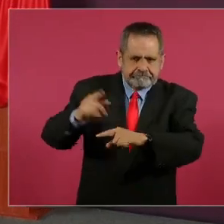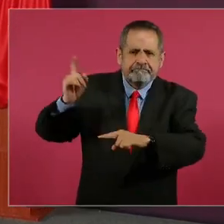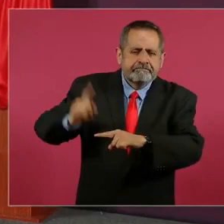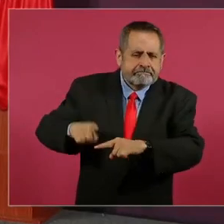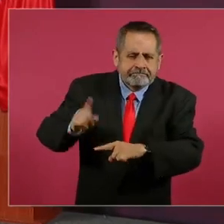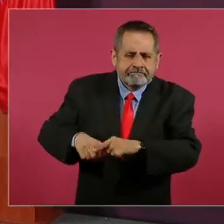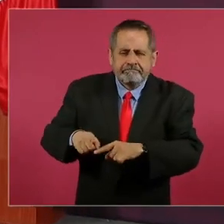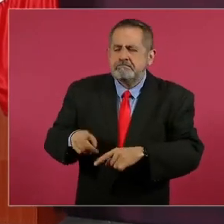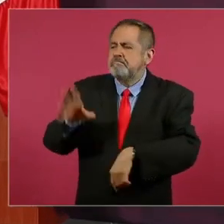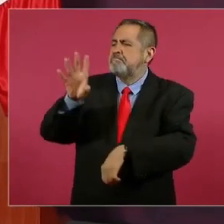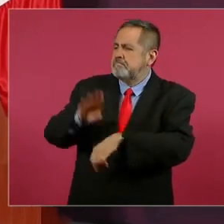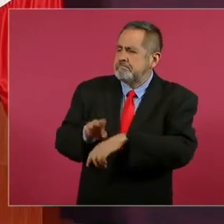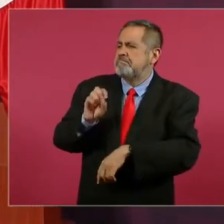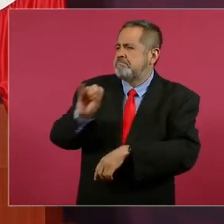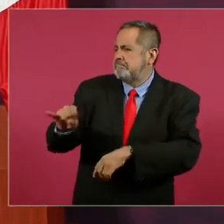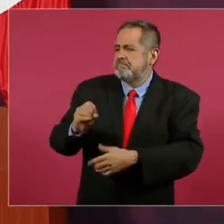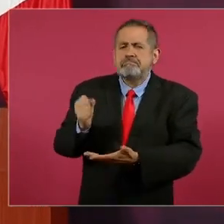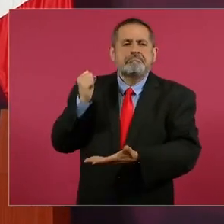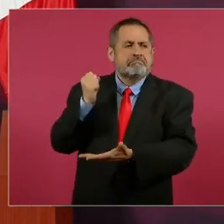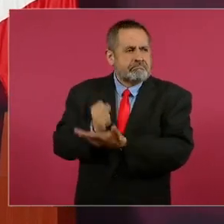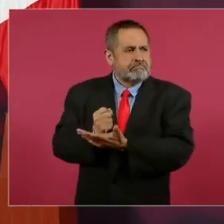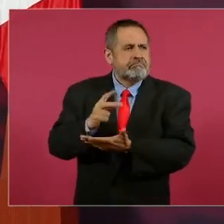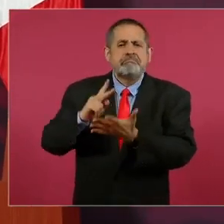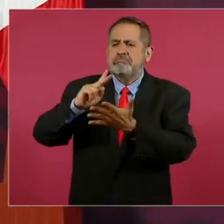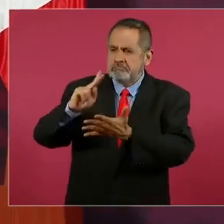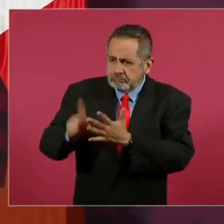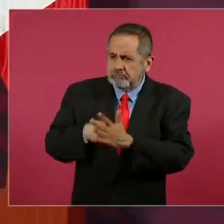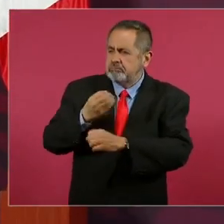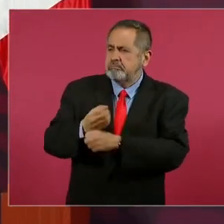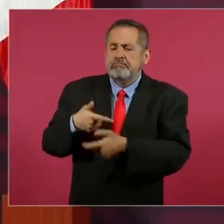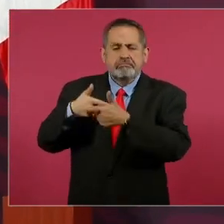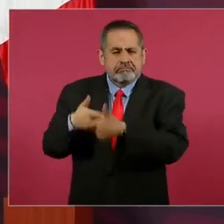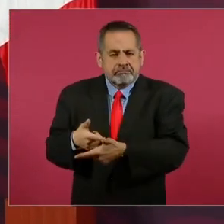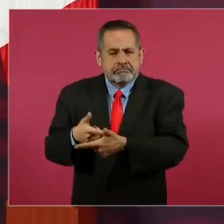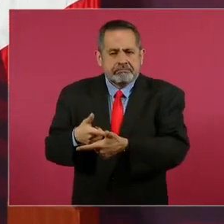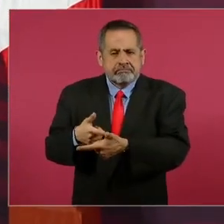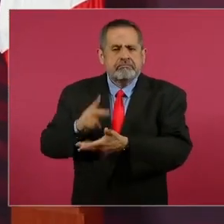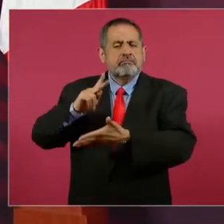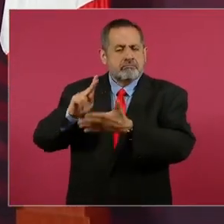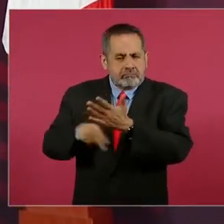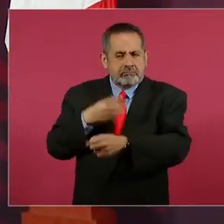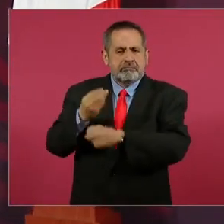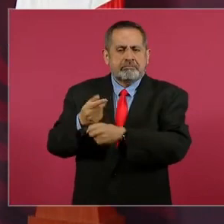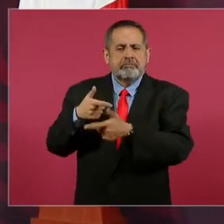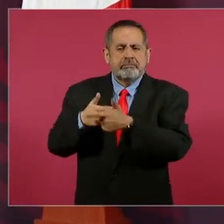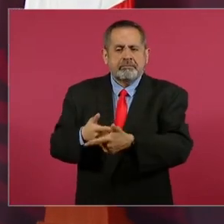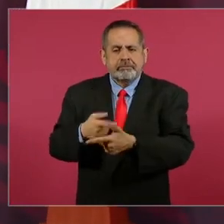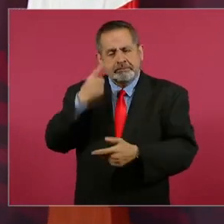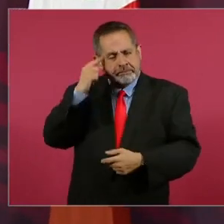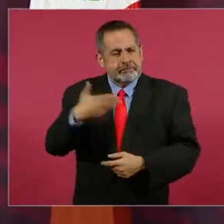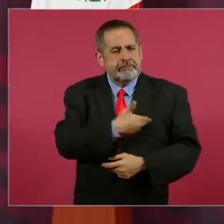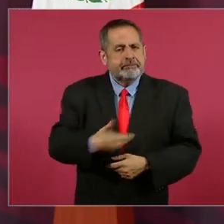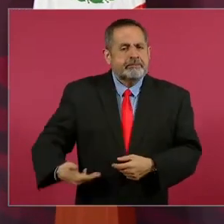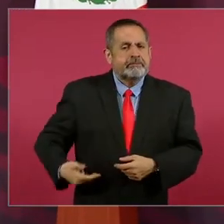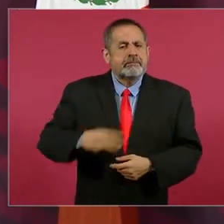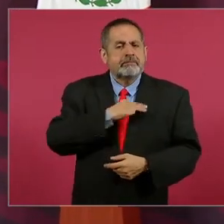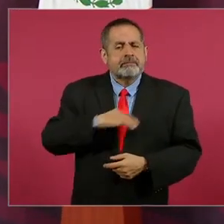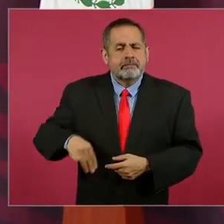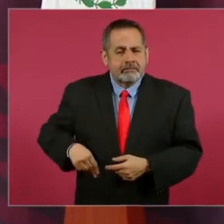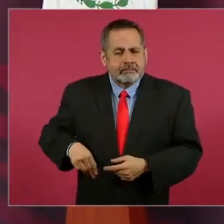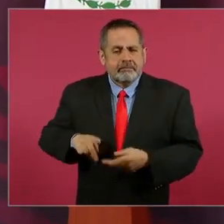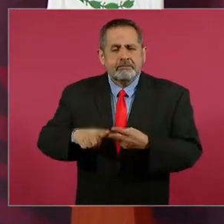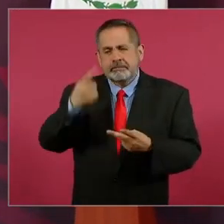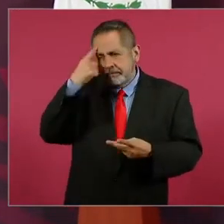¿Cuándo se aprobó la reelección para presidentes municipales,